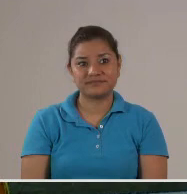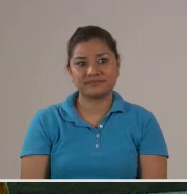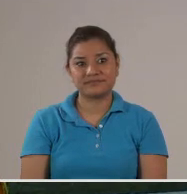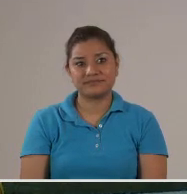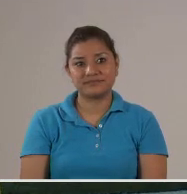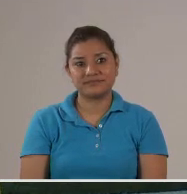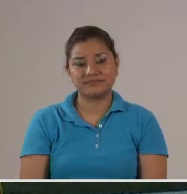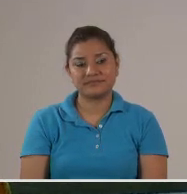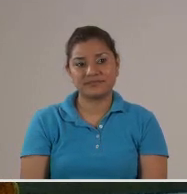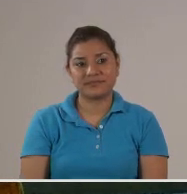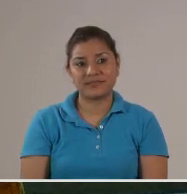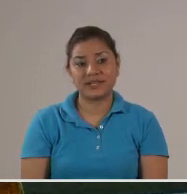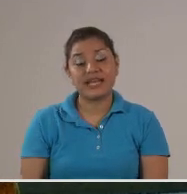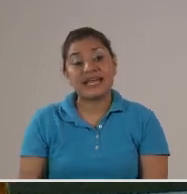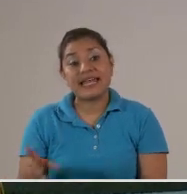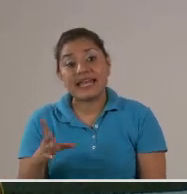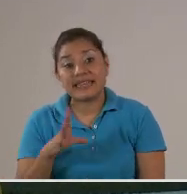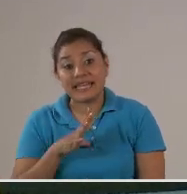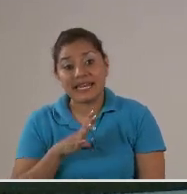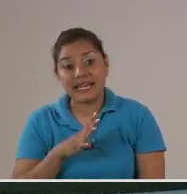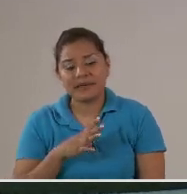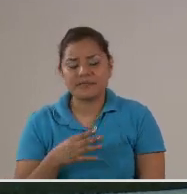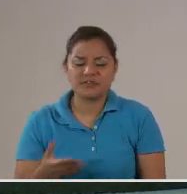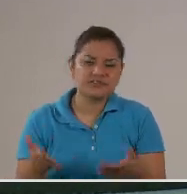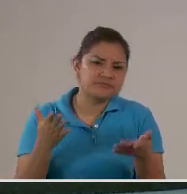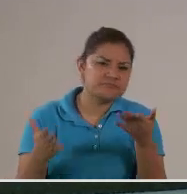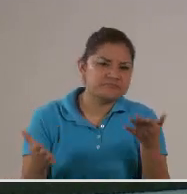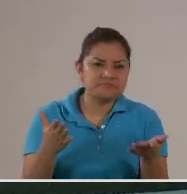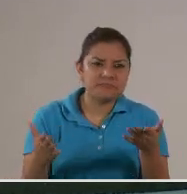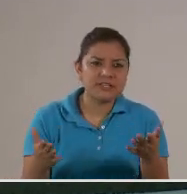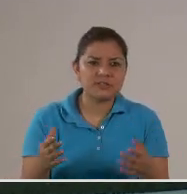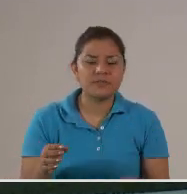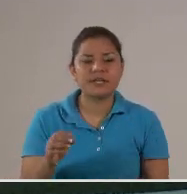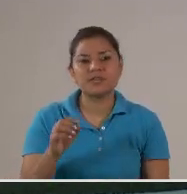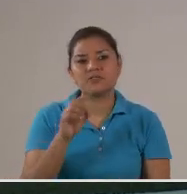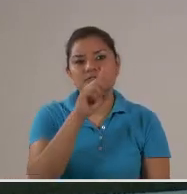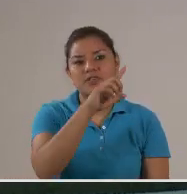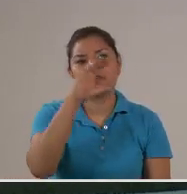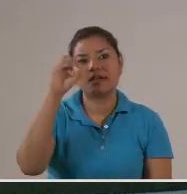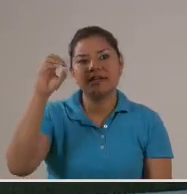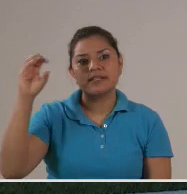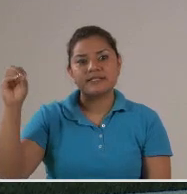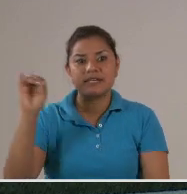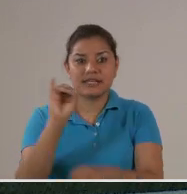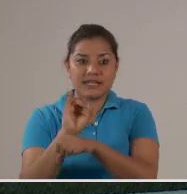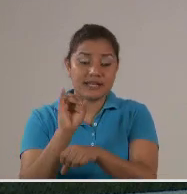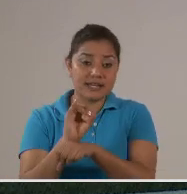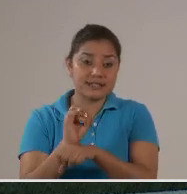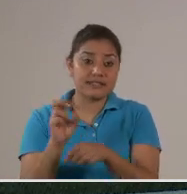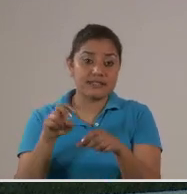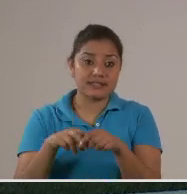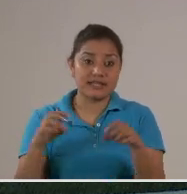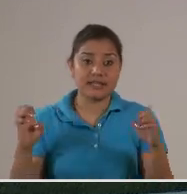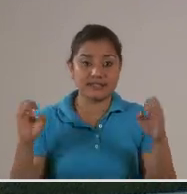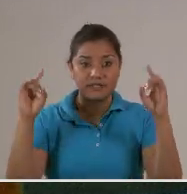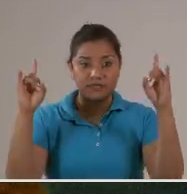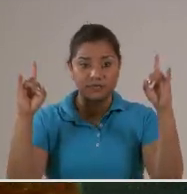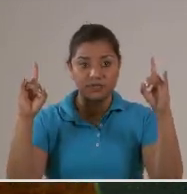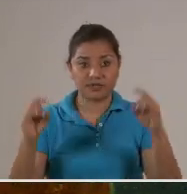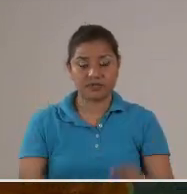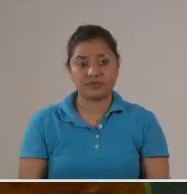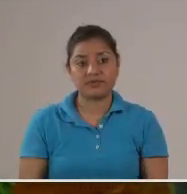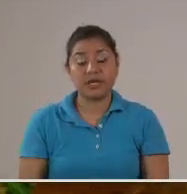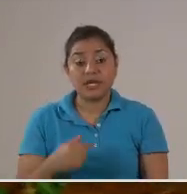pasa Nosotros tenemos un poco más de 100 Iglesias en Estados Unidos de Norteamérica